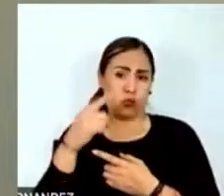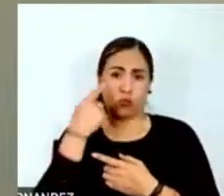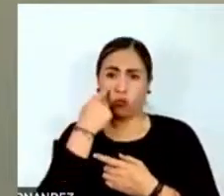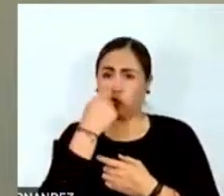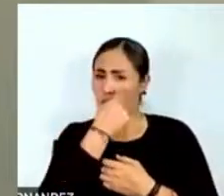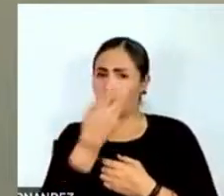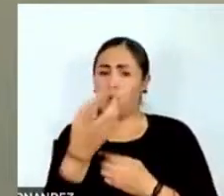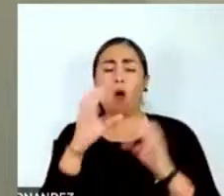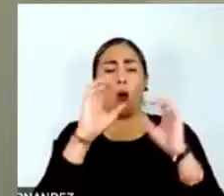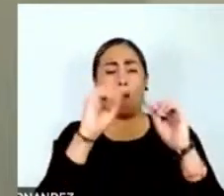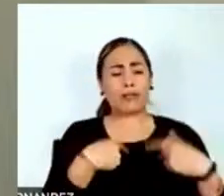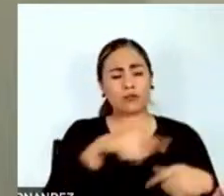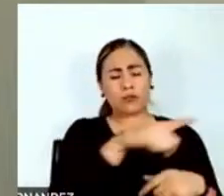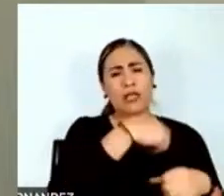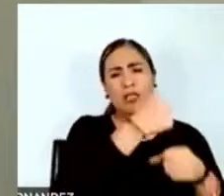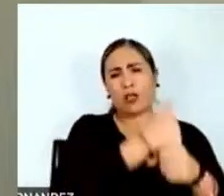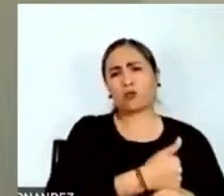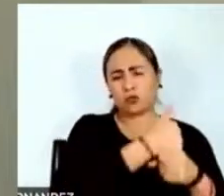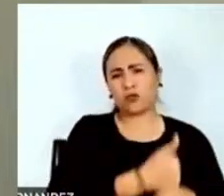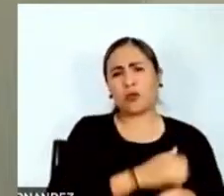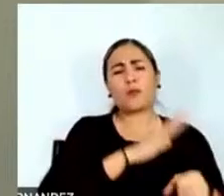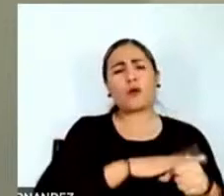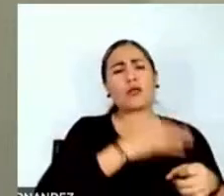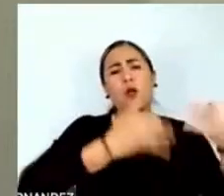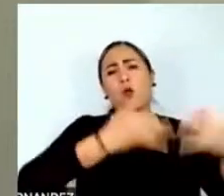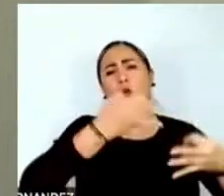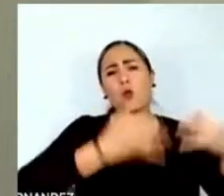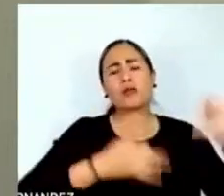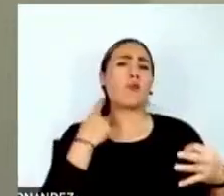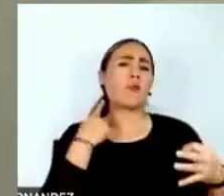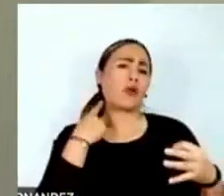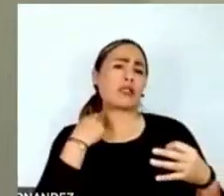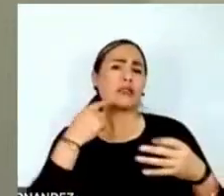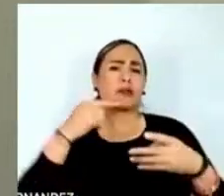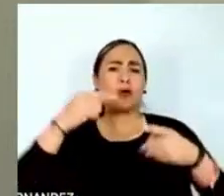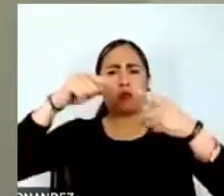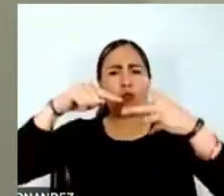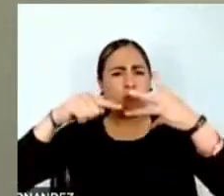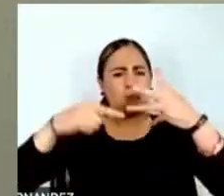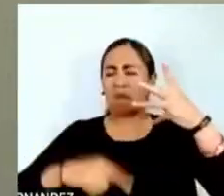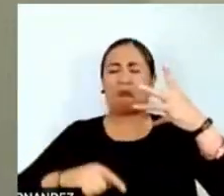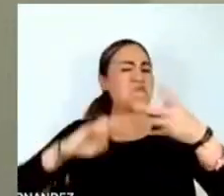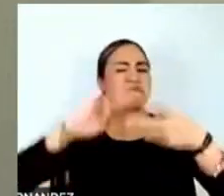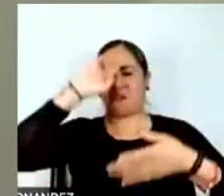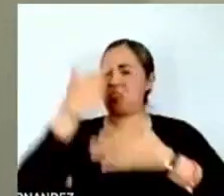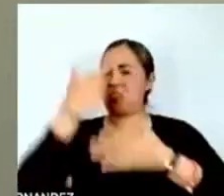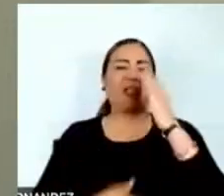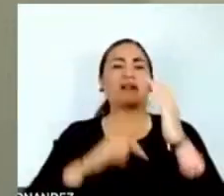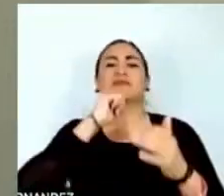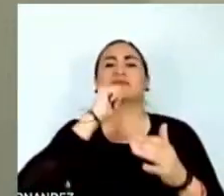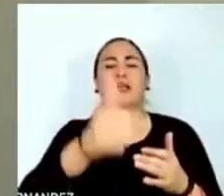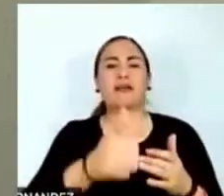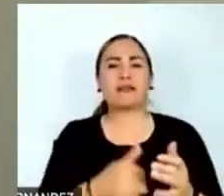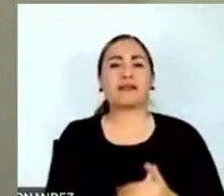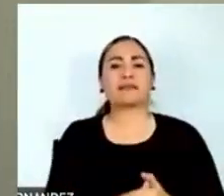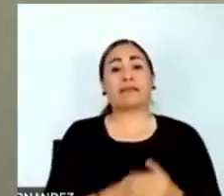que el juicio político no cumple los estándares necesarios de la Convención y per se es contrario a la independencia